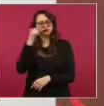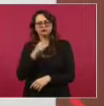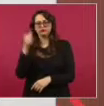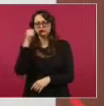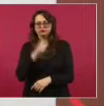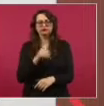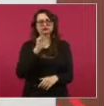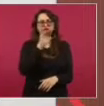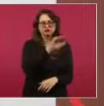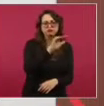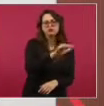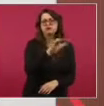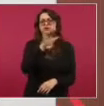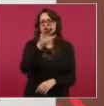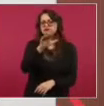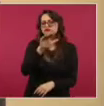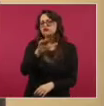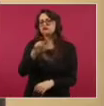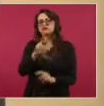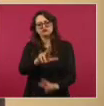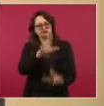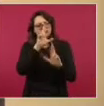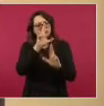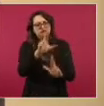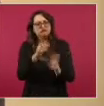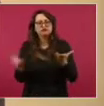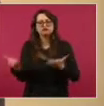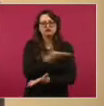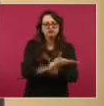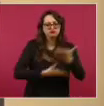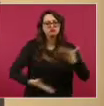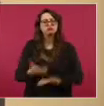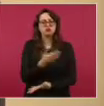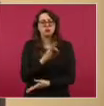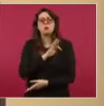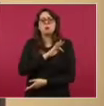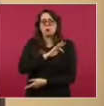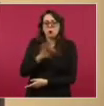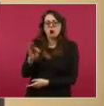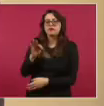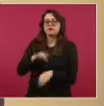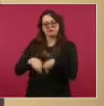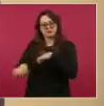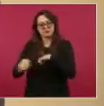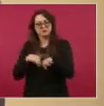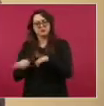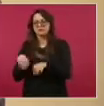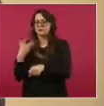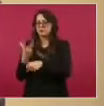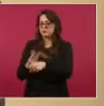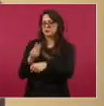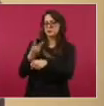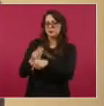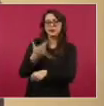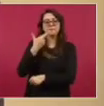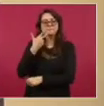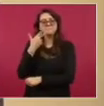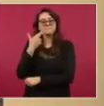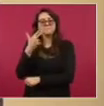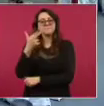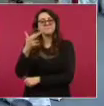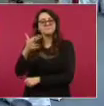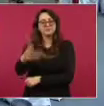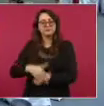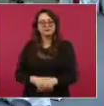quienes normalmente se mantienen dispuestos a dialogar para mejorar las condiciones de trabajo. Nuestro entendimiento siempre está abierto y sin